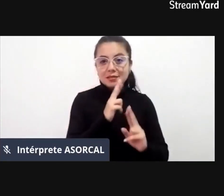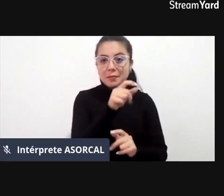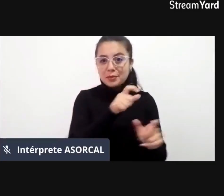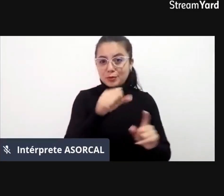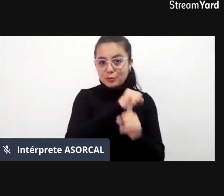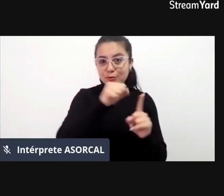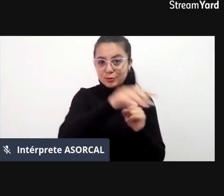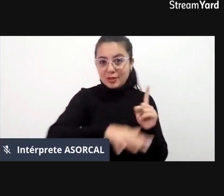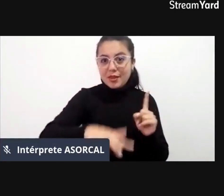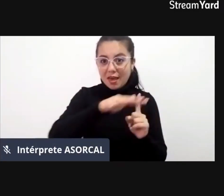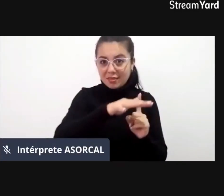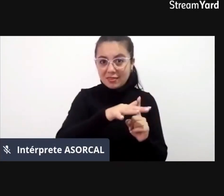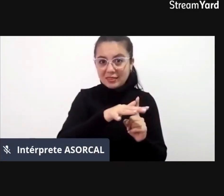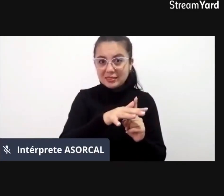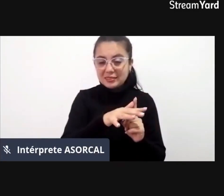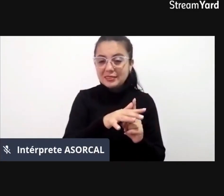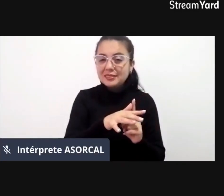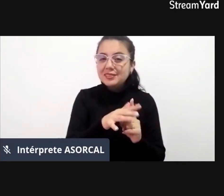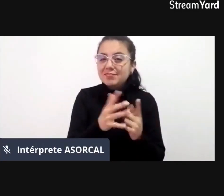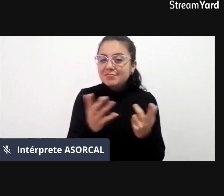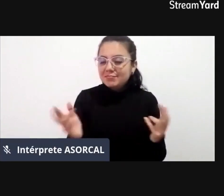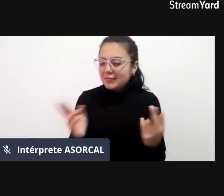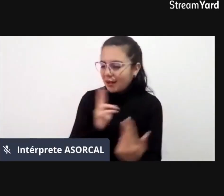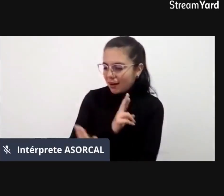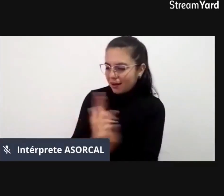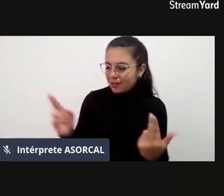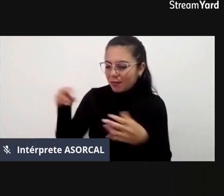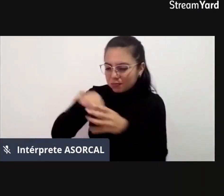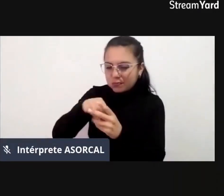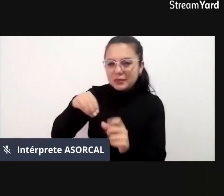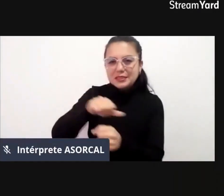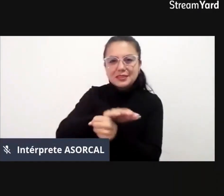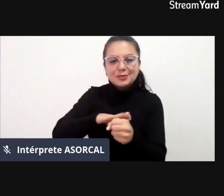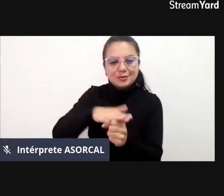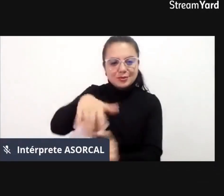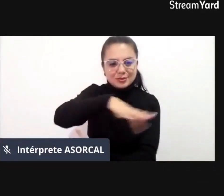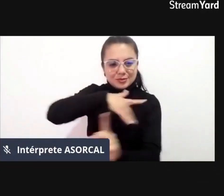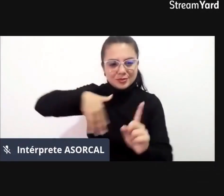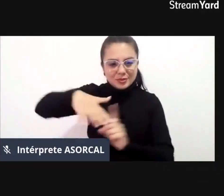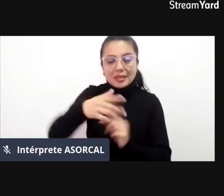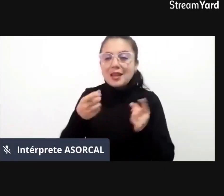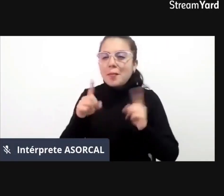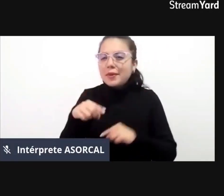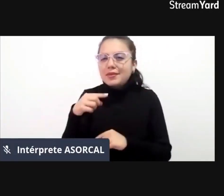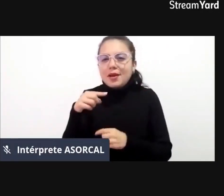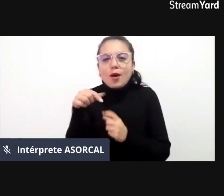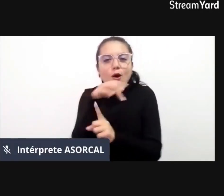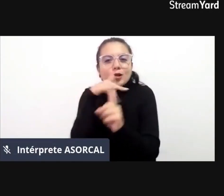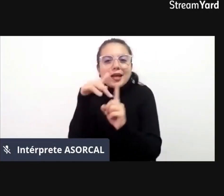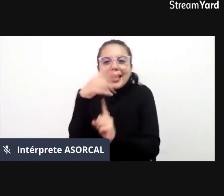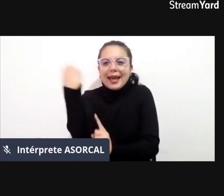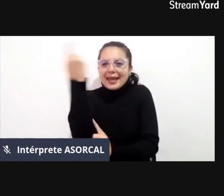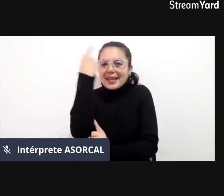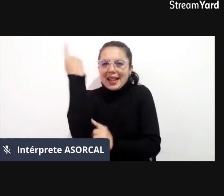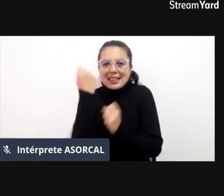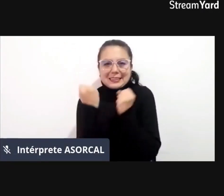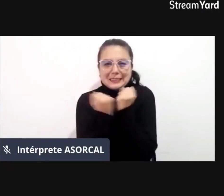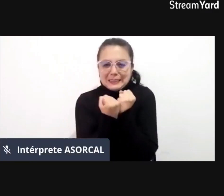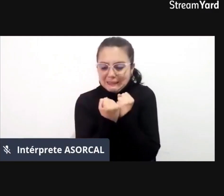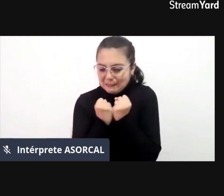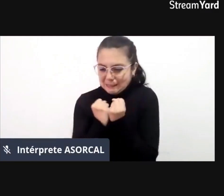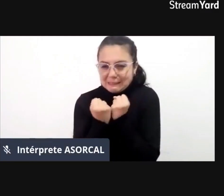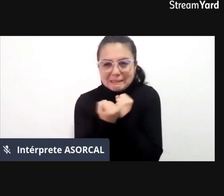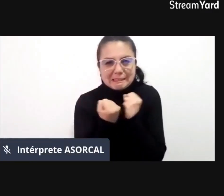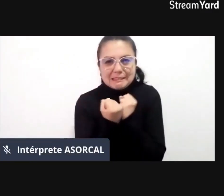estas realidades que hemos señalado, y en un contexto general de hacinamiento, difícilmente podían escapar a